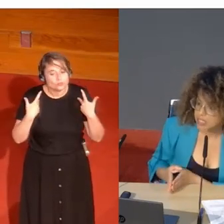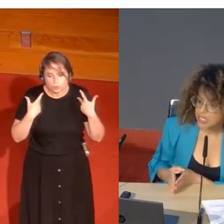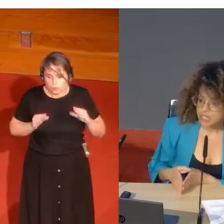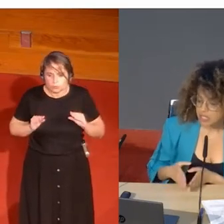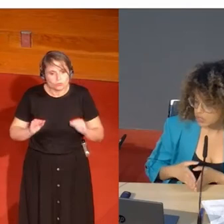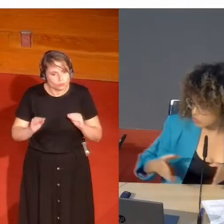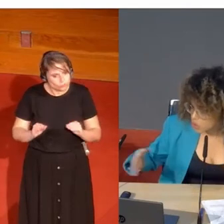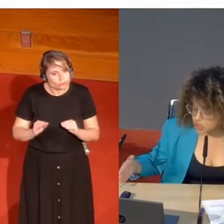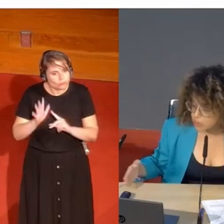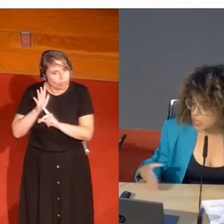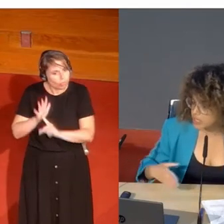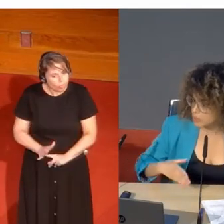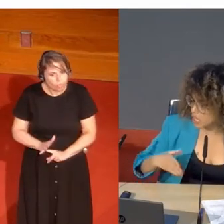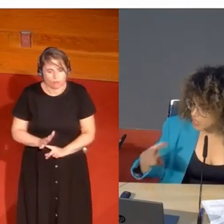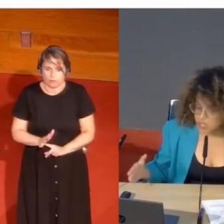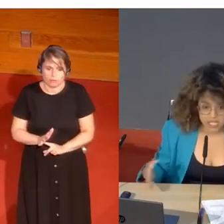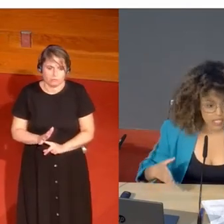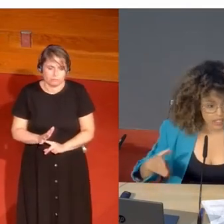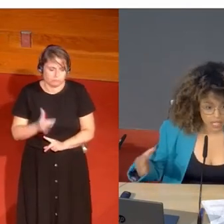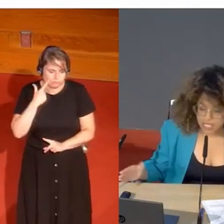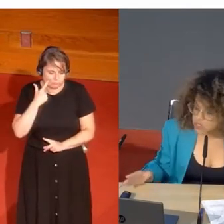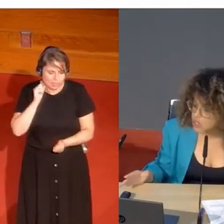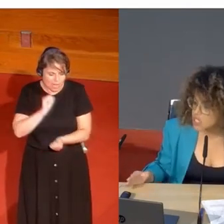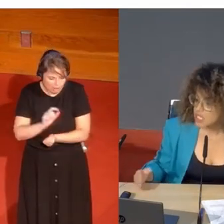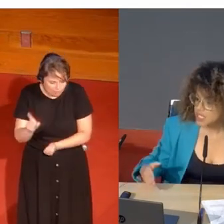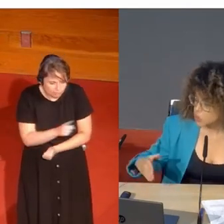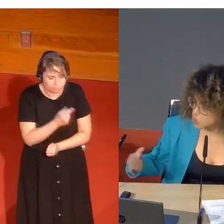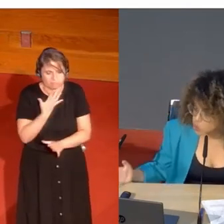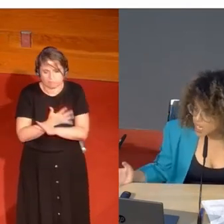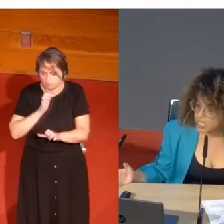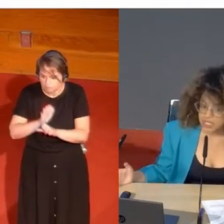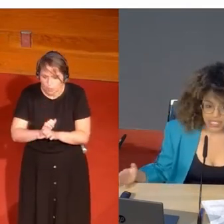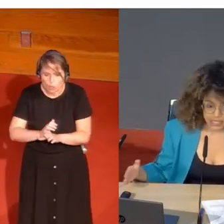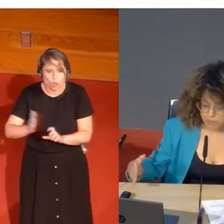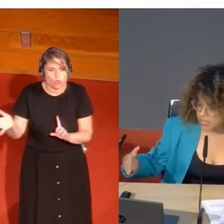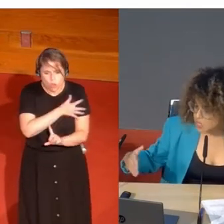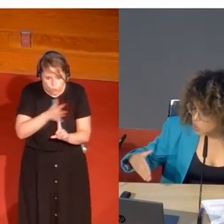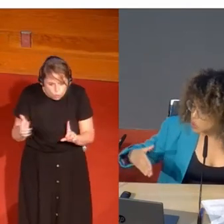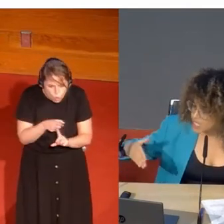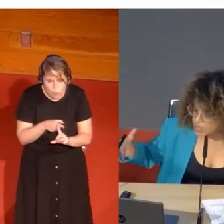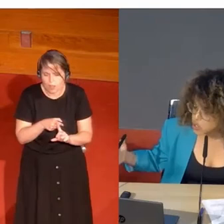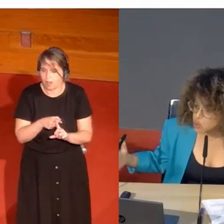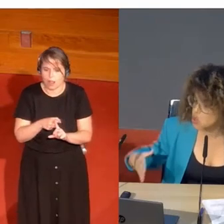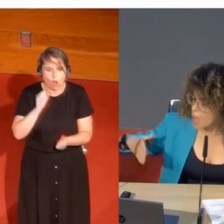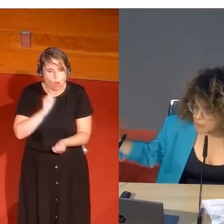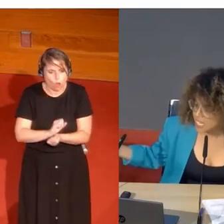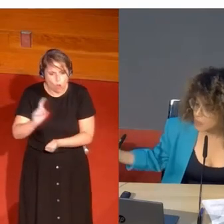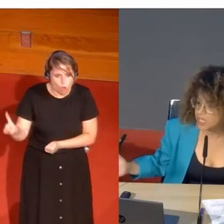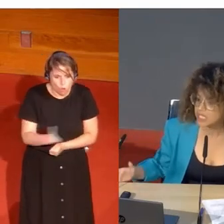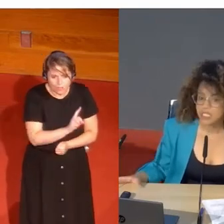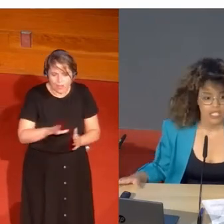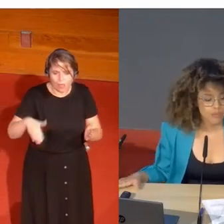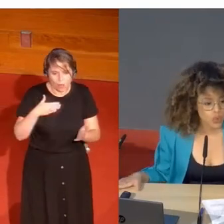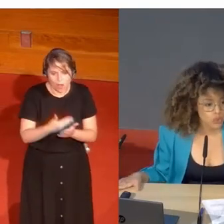serie También de todo tipo de de violaciones de encarcelamientos de tortura de de son condenados incluso a